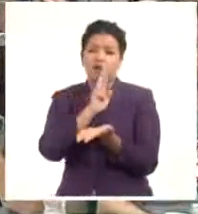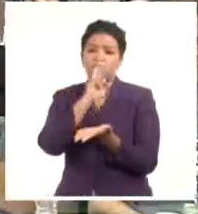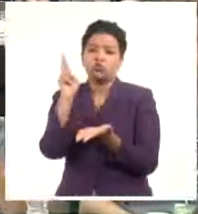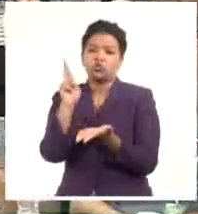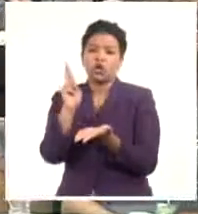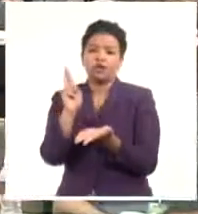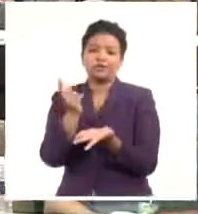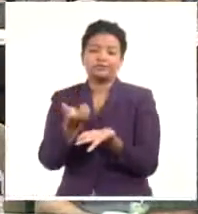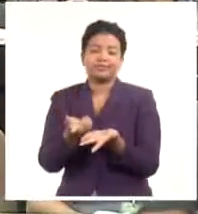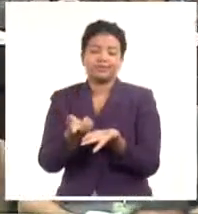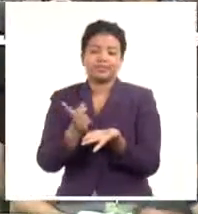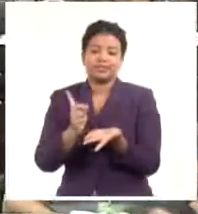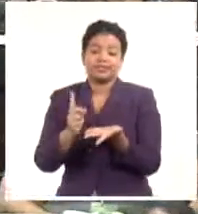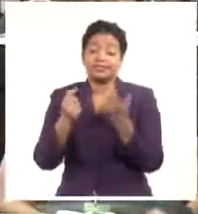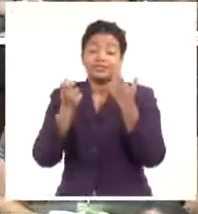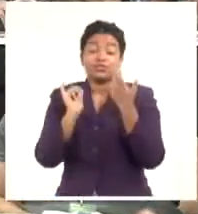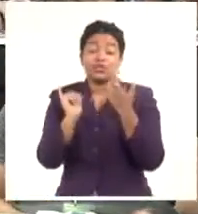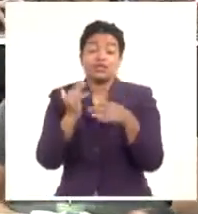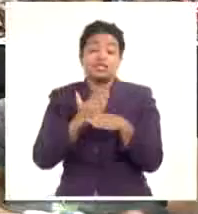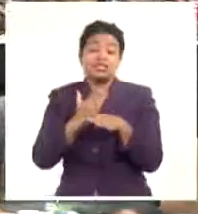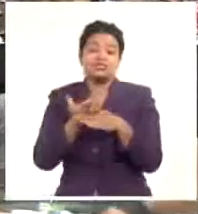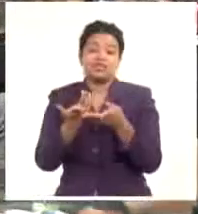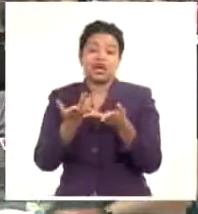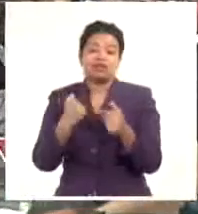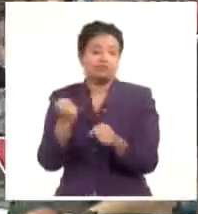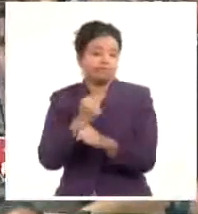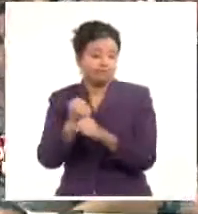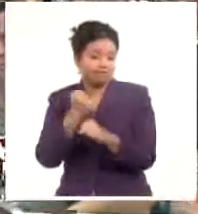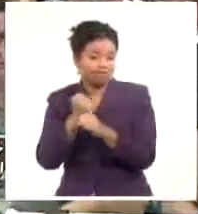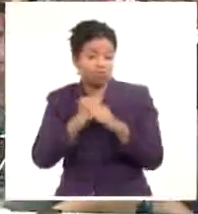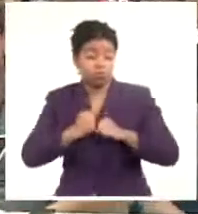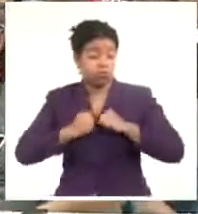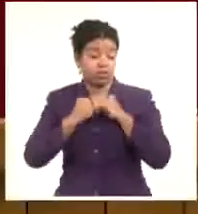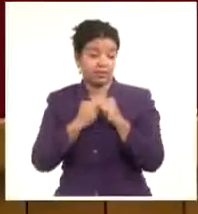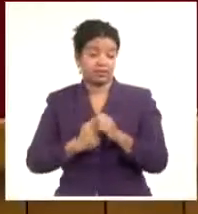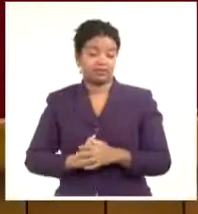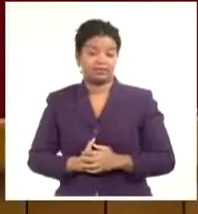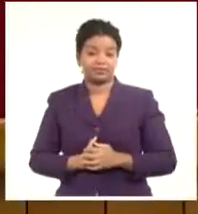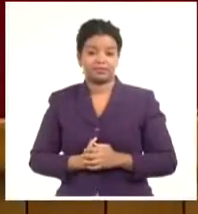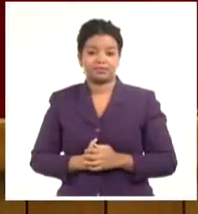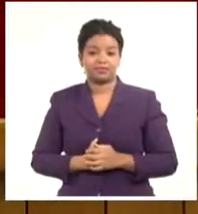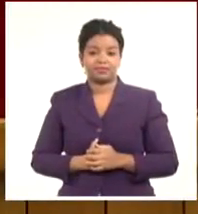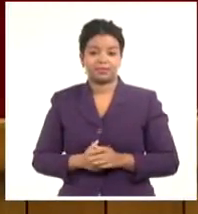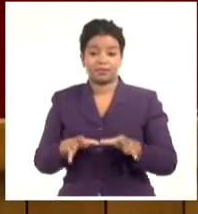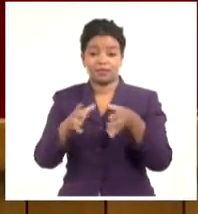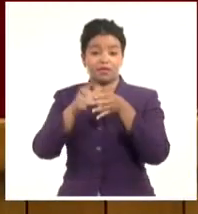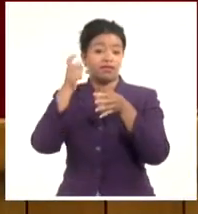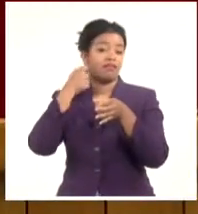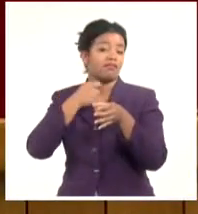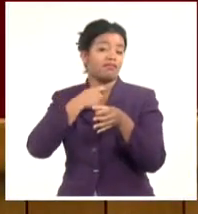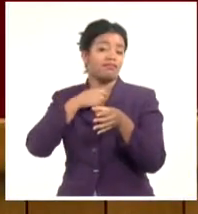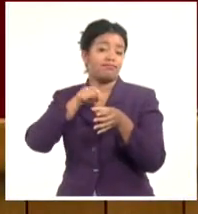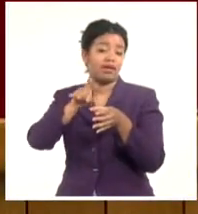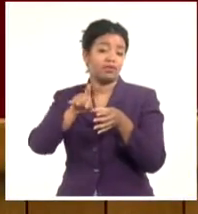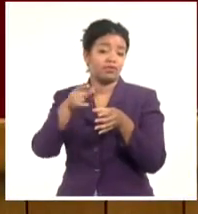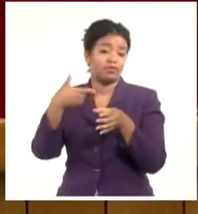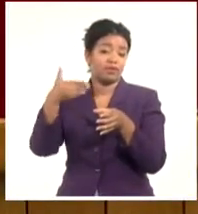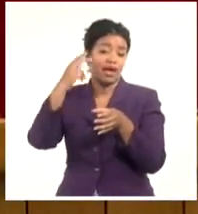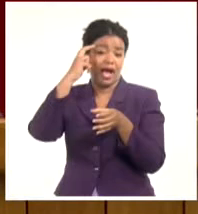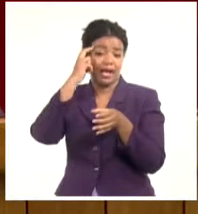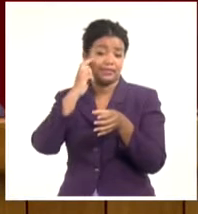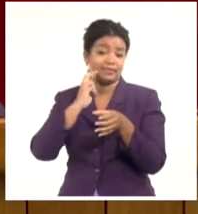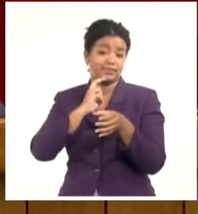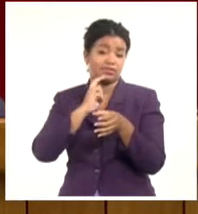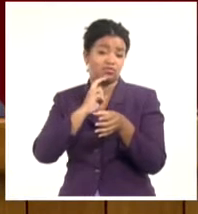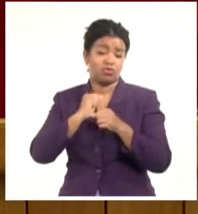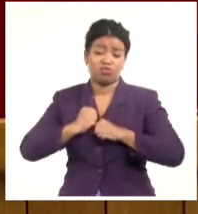La revolución es vida y es acción. Aquella FEU era antiimperialista, como lo es la